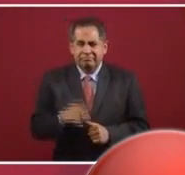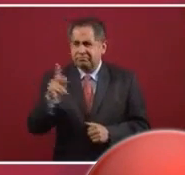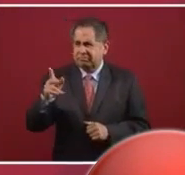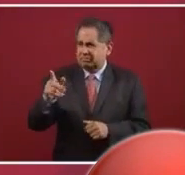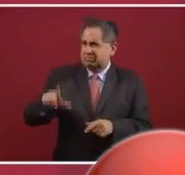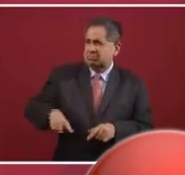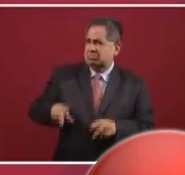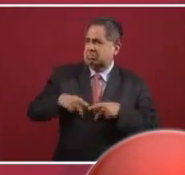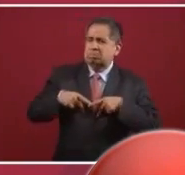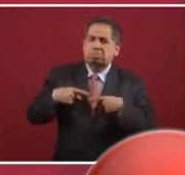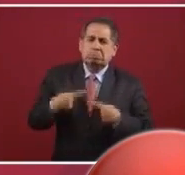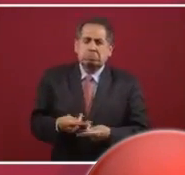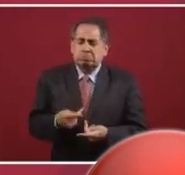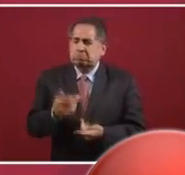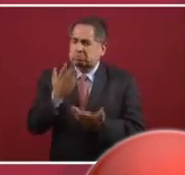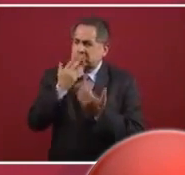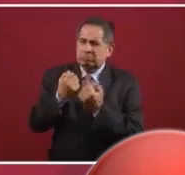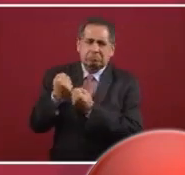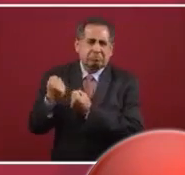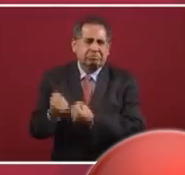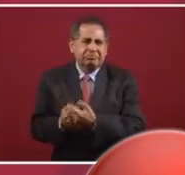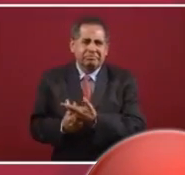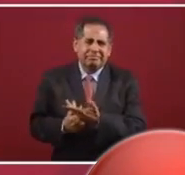debilitó el gobierno.